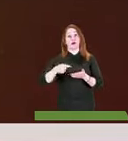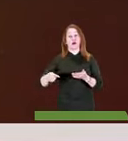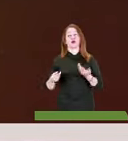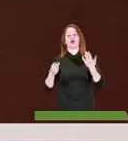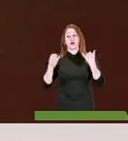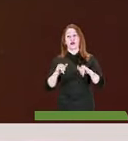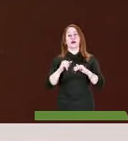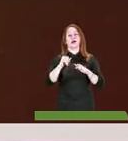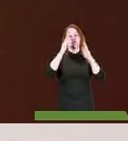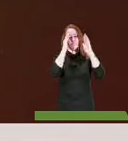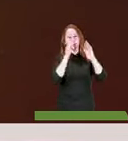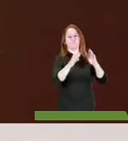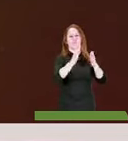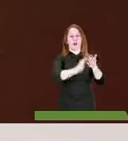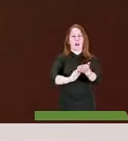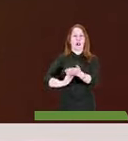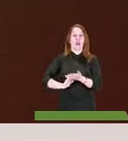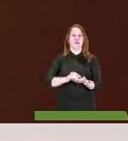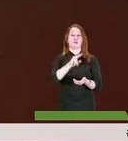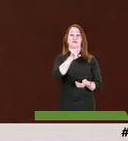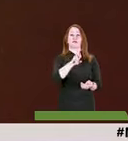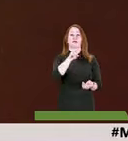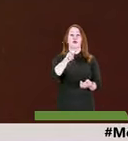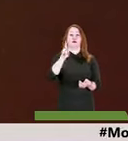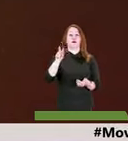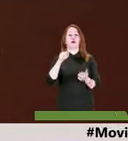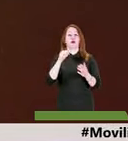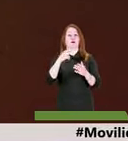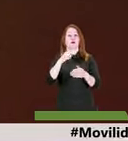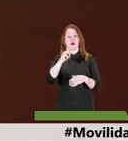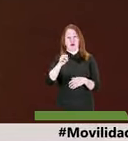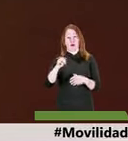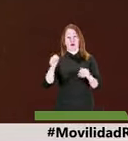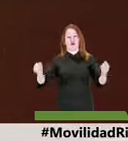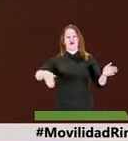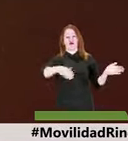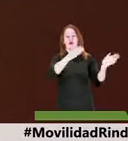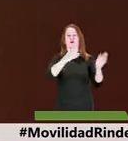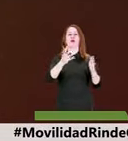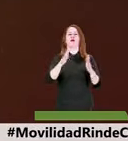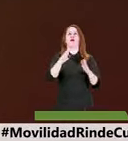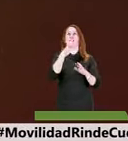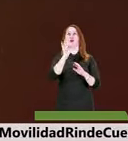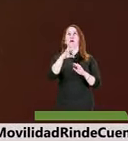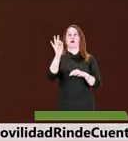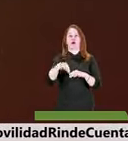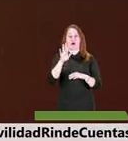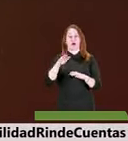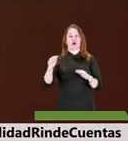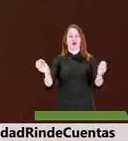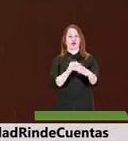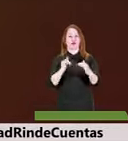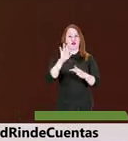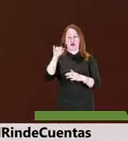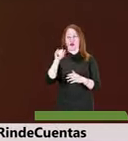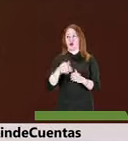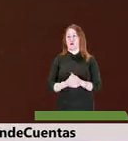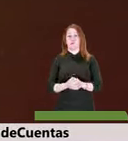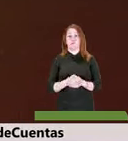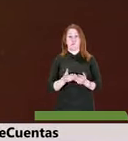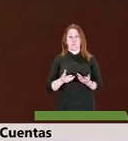726 kilómetros carril de las vías que están a cargo del IDU. Eso es más o menos el 50% de todas las vías que tiene el IDU a su cargo, es decir, la malla vial